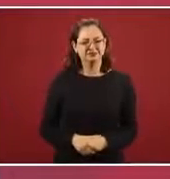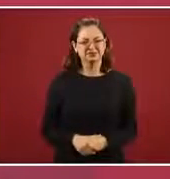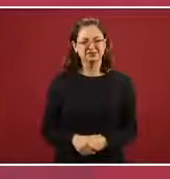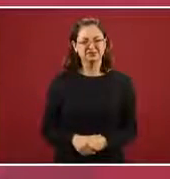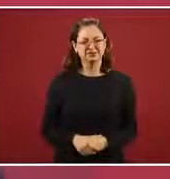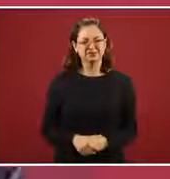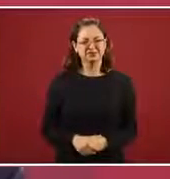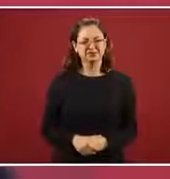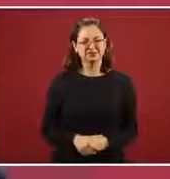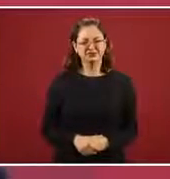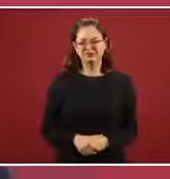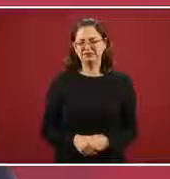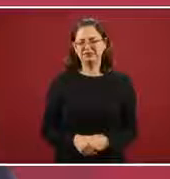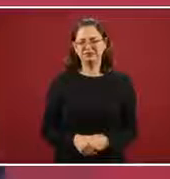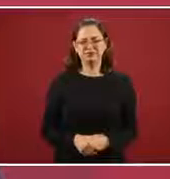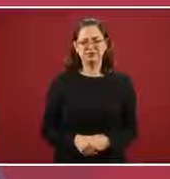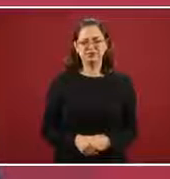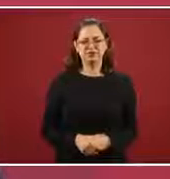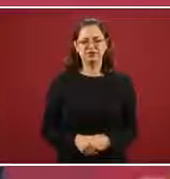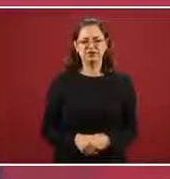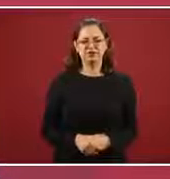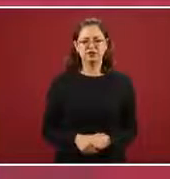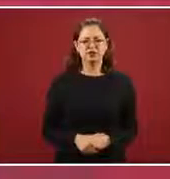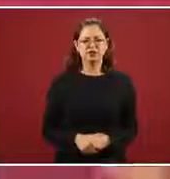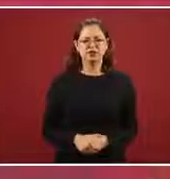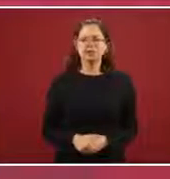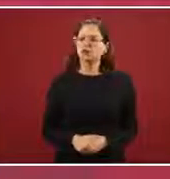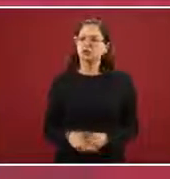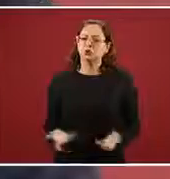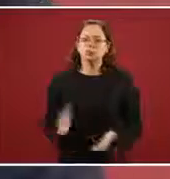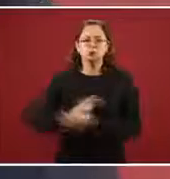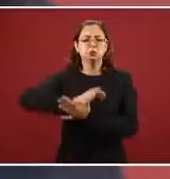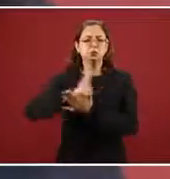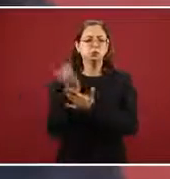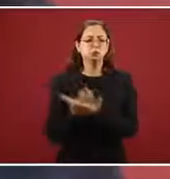Porque les dieron los contratos